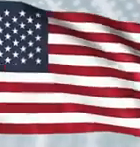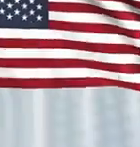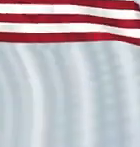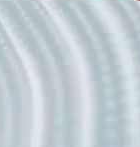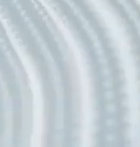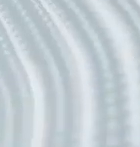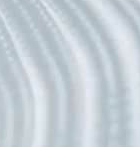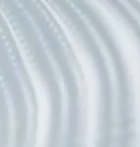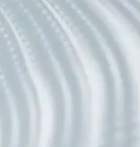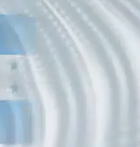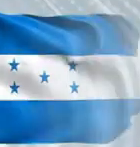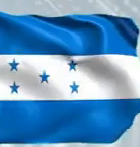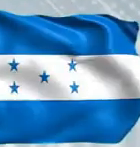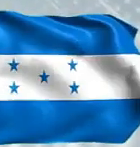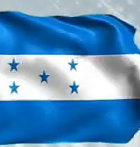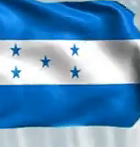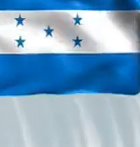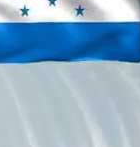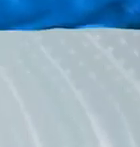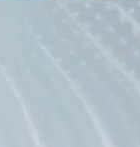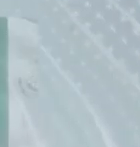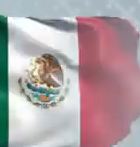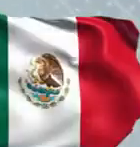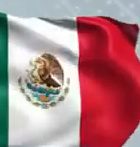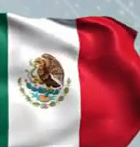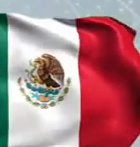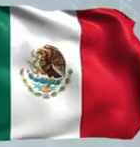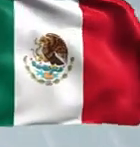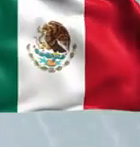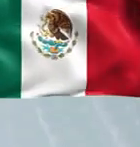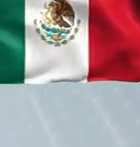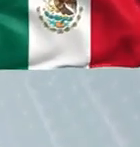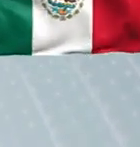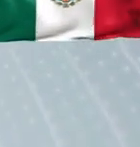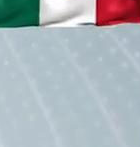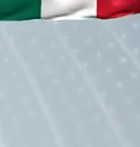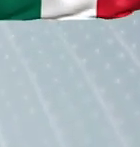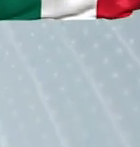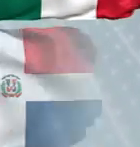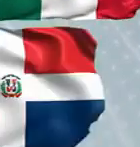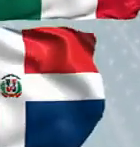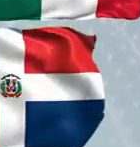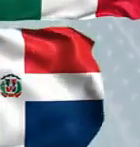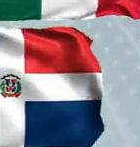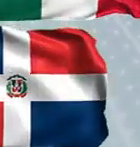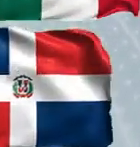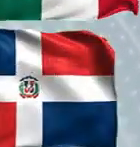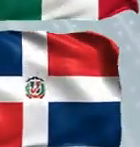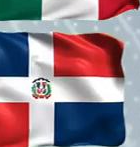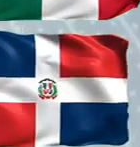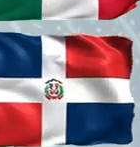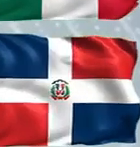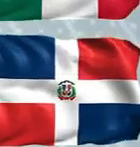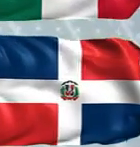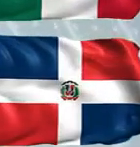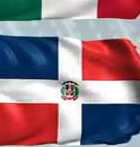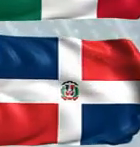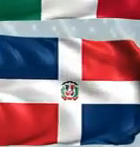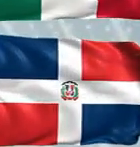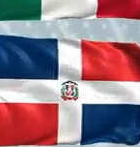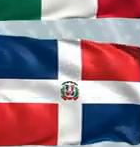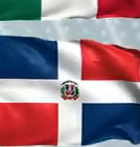Somos Estados Unidos. Somos Honduras. Somos México. Somos República